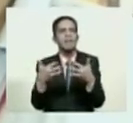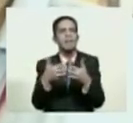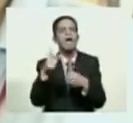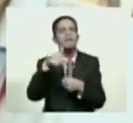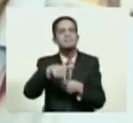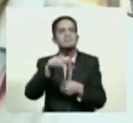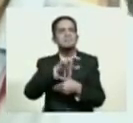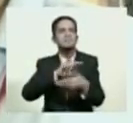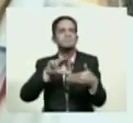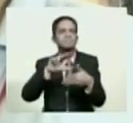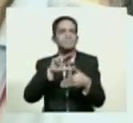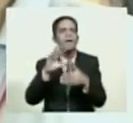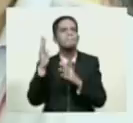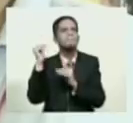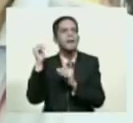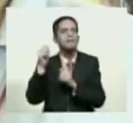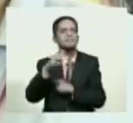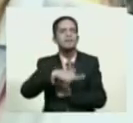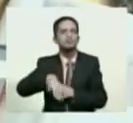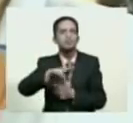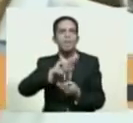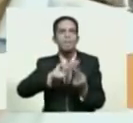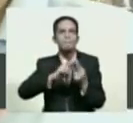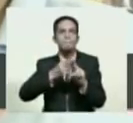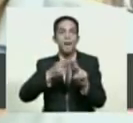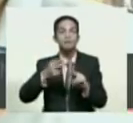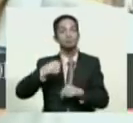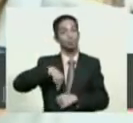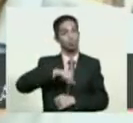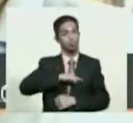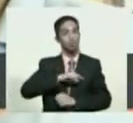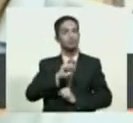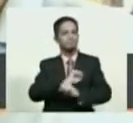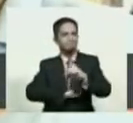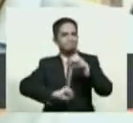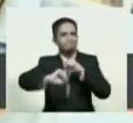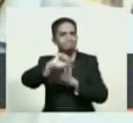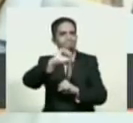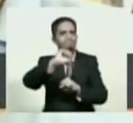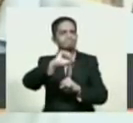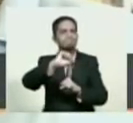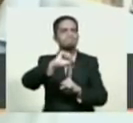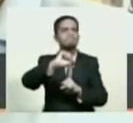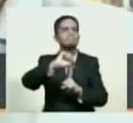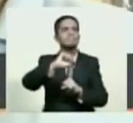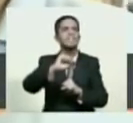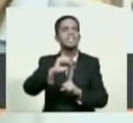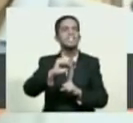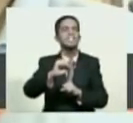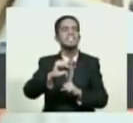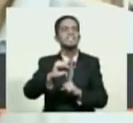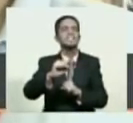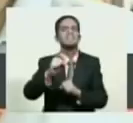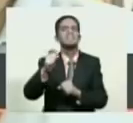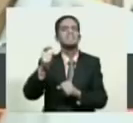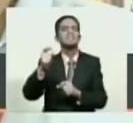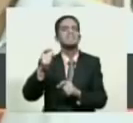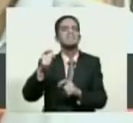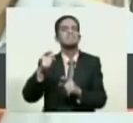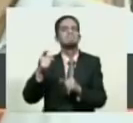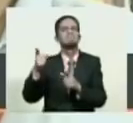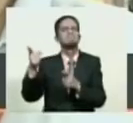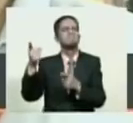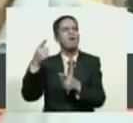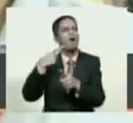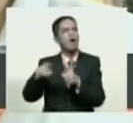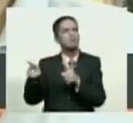continente de esperanza y zona de paz, que lo vamos a defender como sea y que no vengan esos vientos de guerra